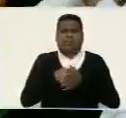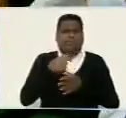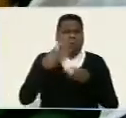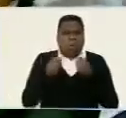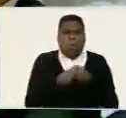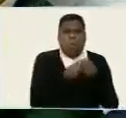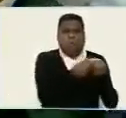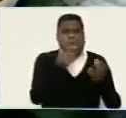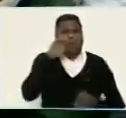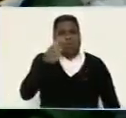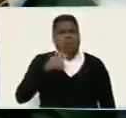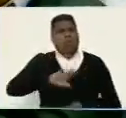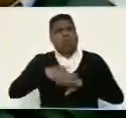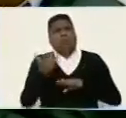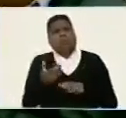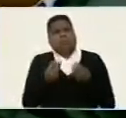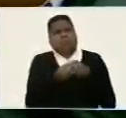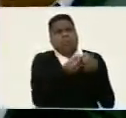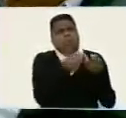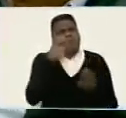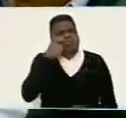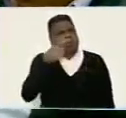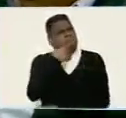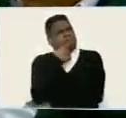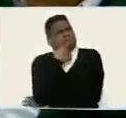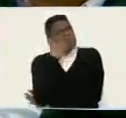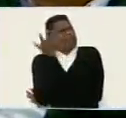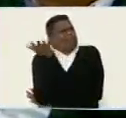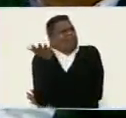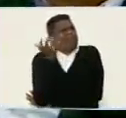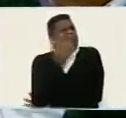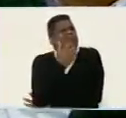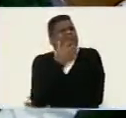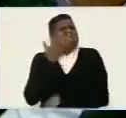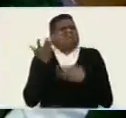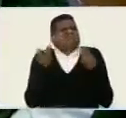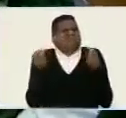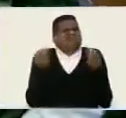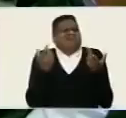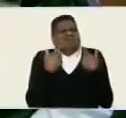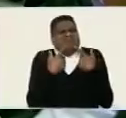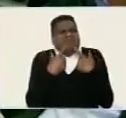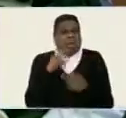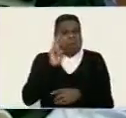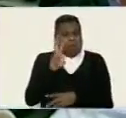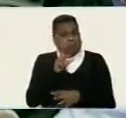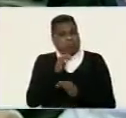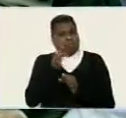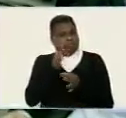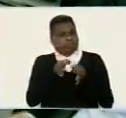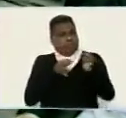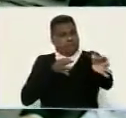¿Cómo es que no vamos a acompañar al pueblo? ¿Cómo es que vamos a ver las cosas desde lejos?